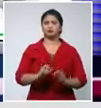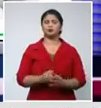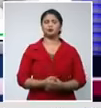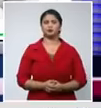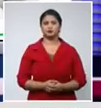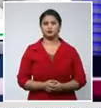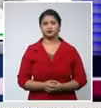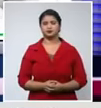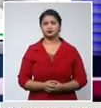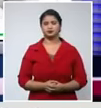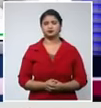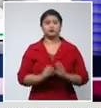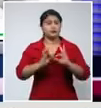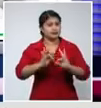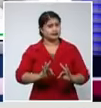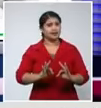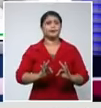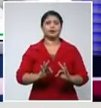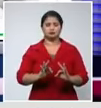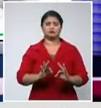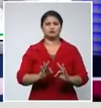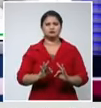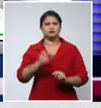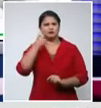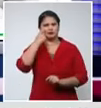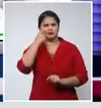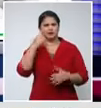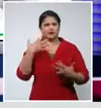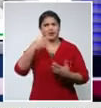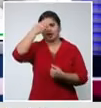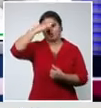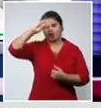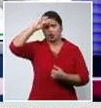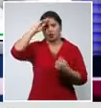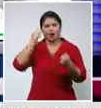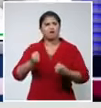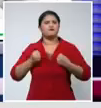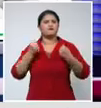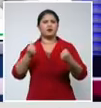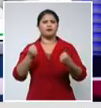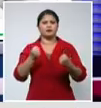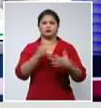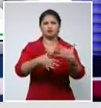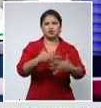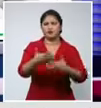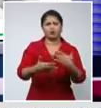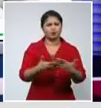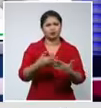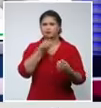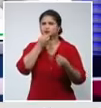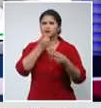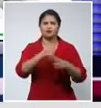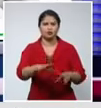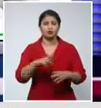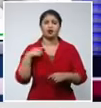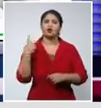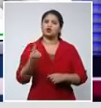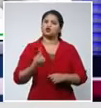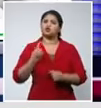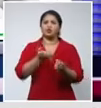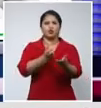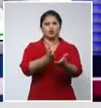cada intento les aparece un Baraguá, que no es un punto en este archipiélago,